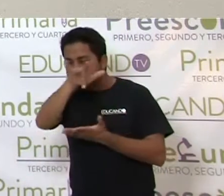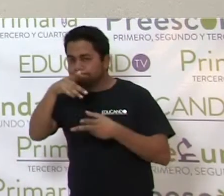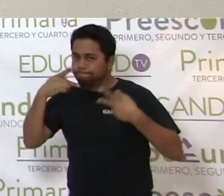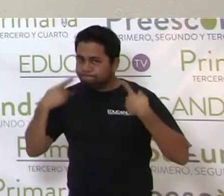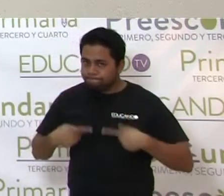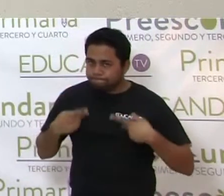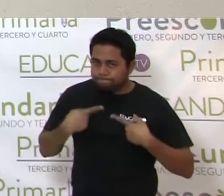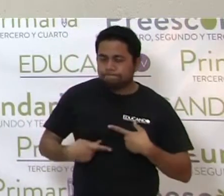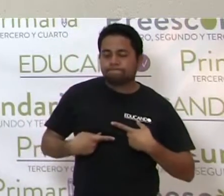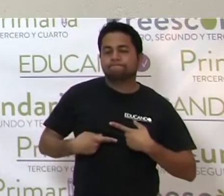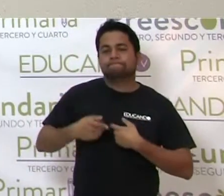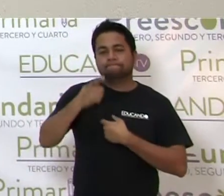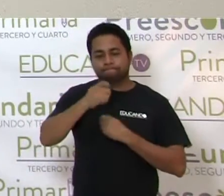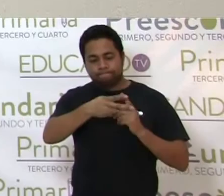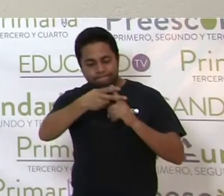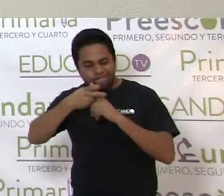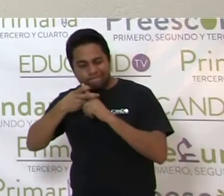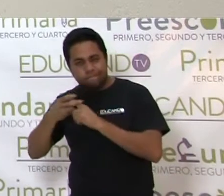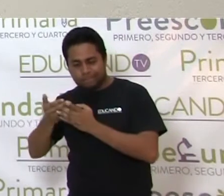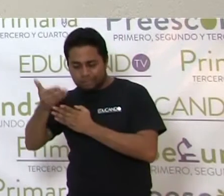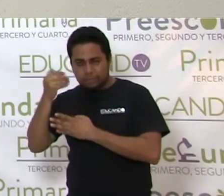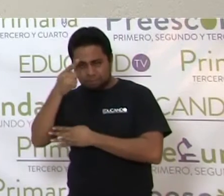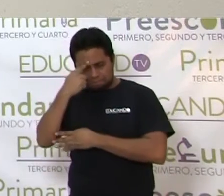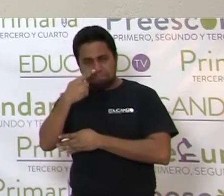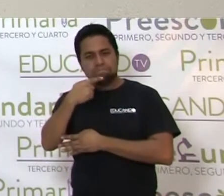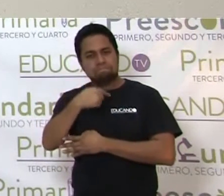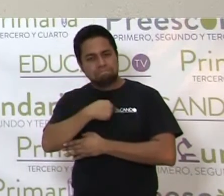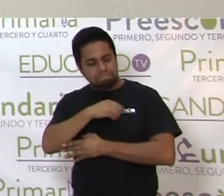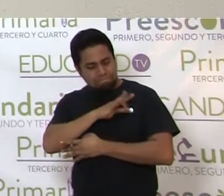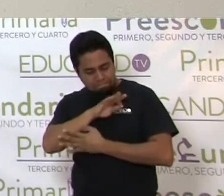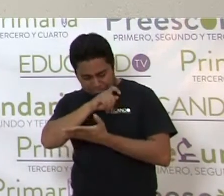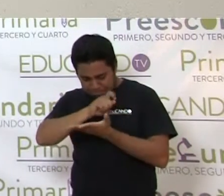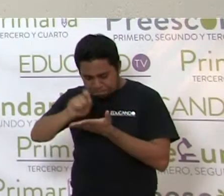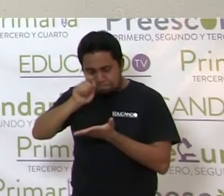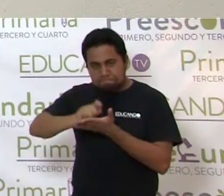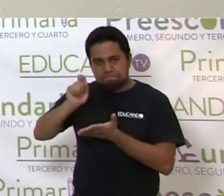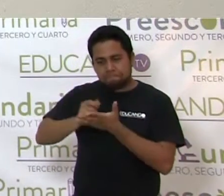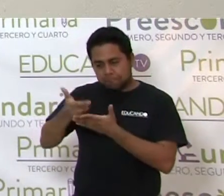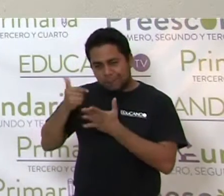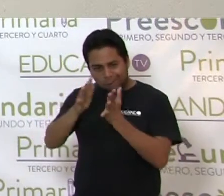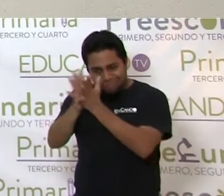personas involucradas para que él pudiera escribir este libro.